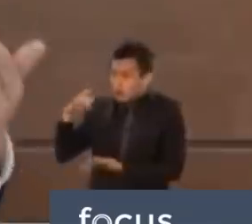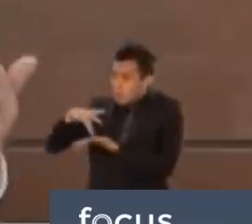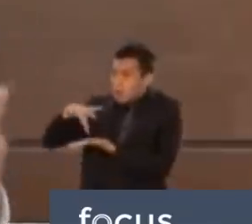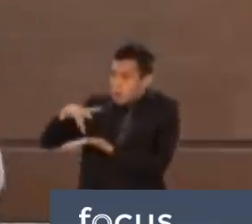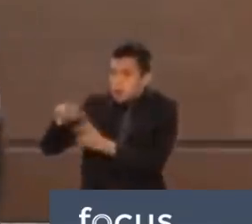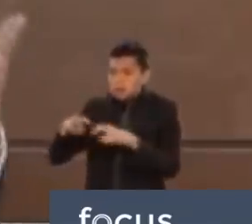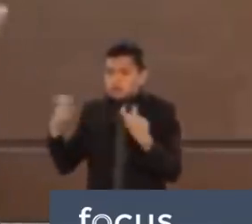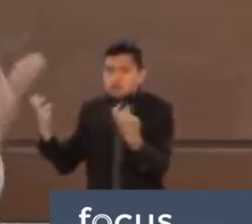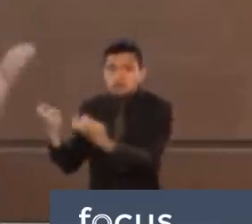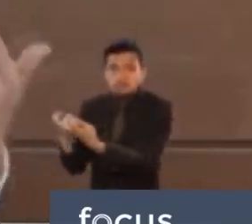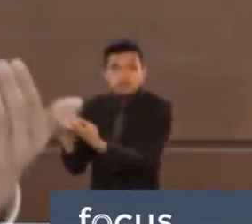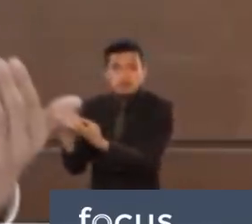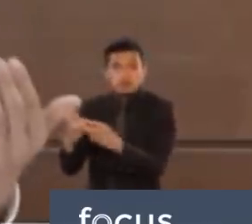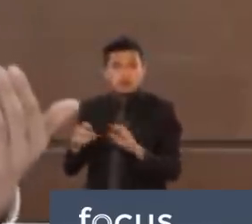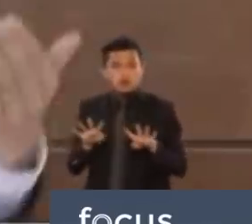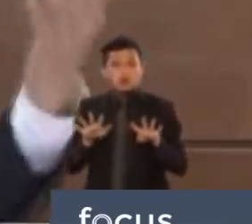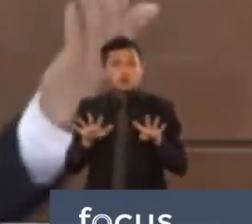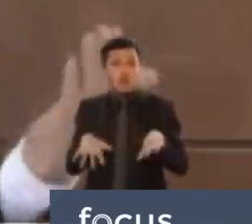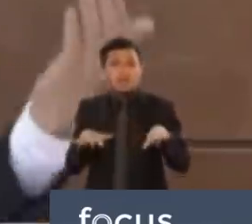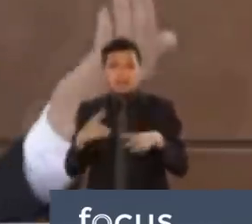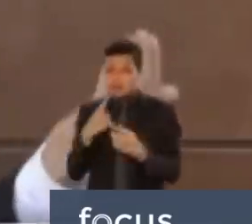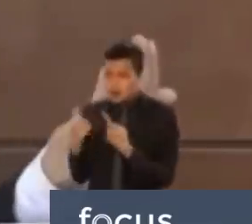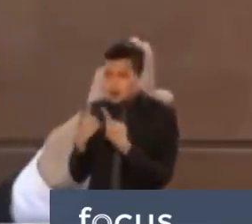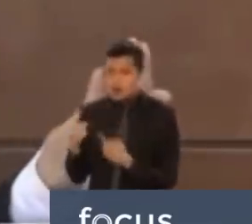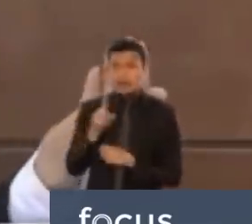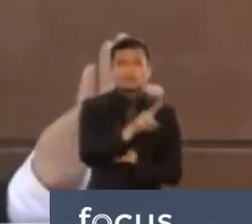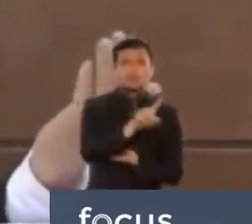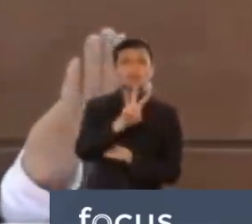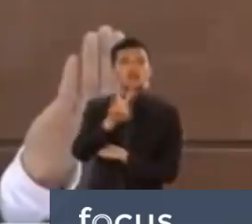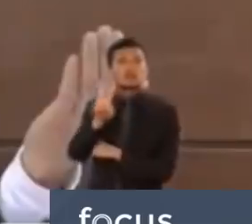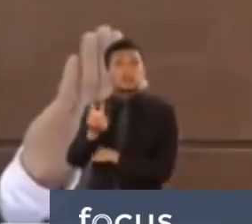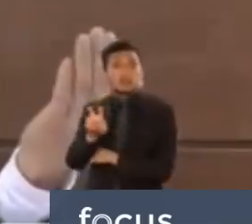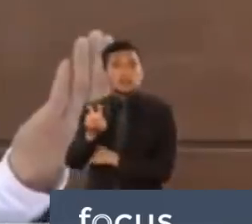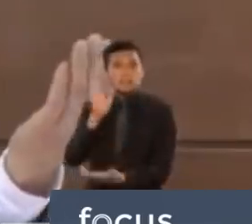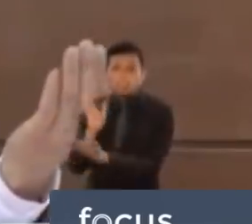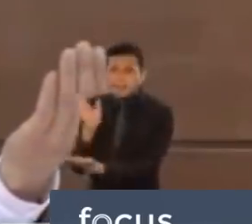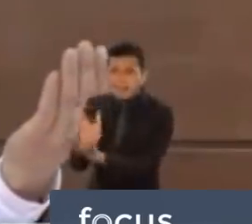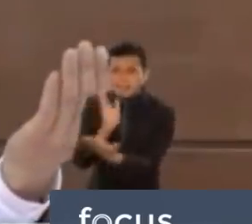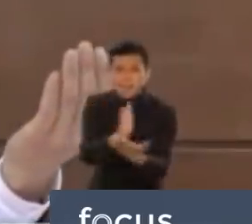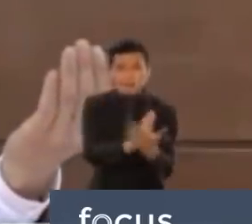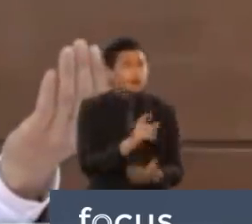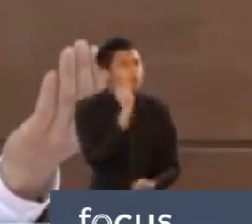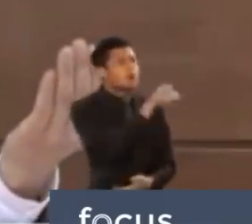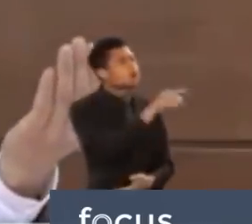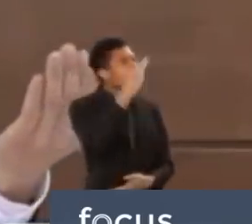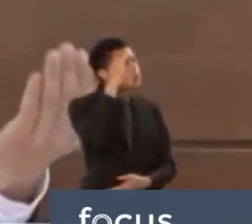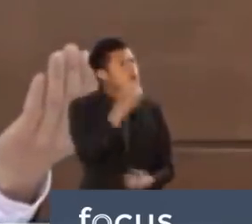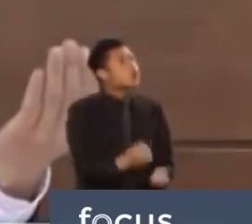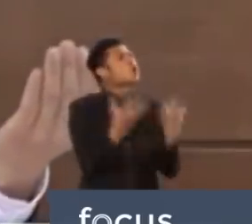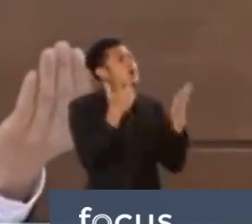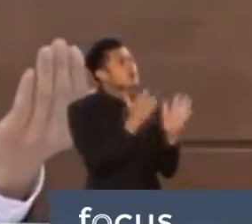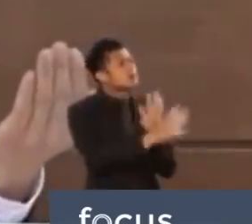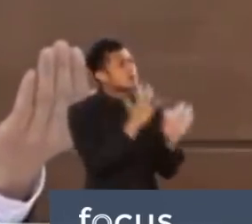llevemos a esta altura 9 meses hablando de 137 casos y sin embargo cuando se le pide cuentas a la policía sobre qué ha